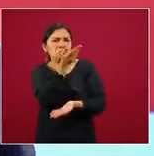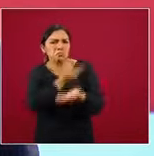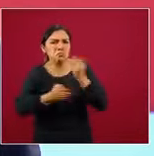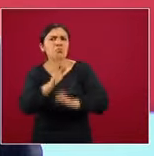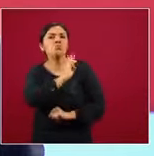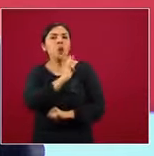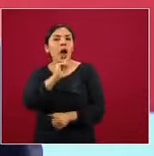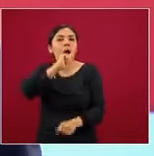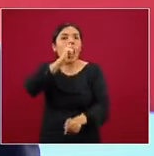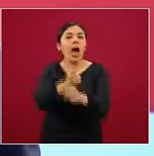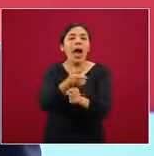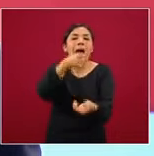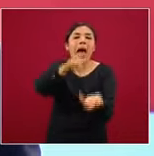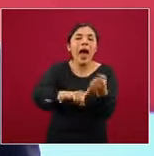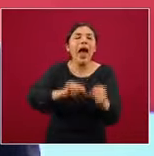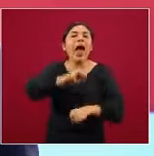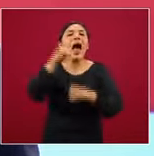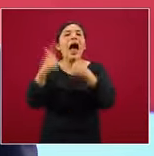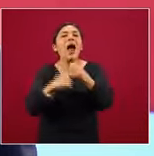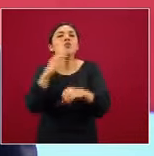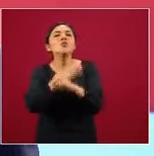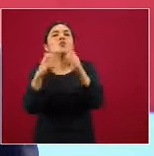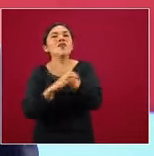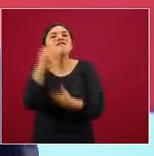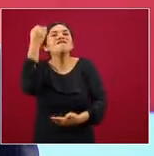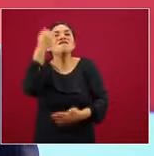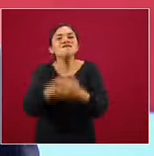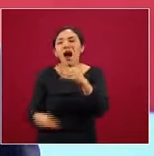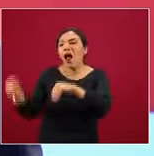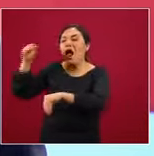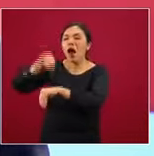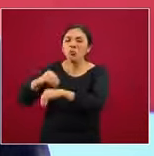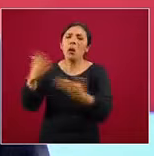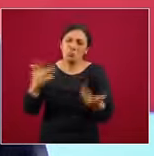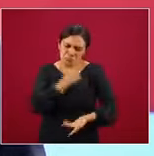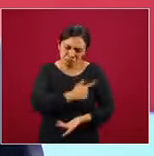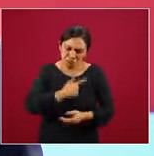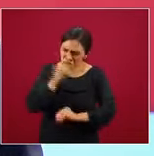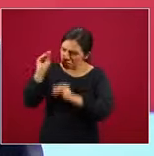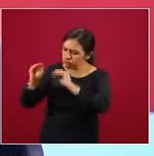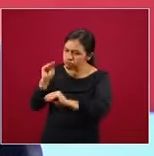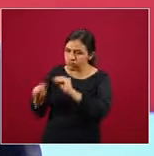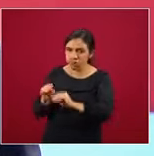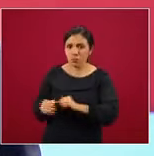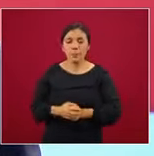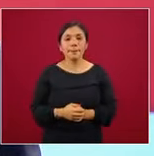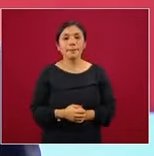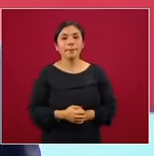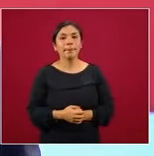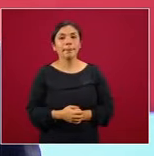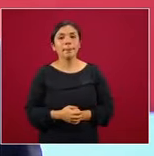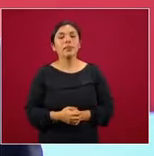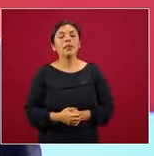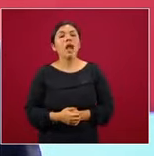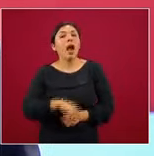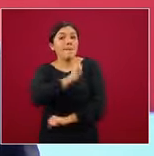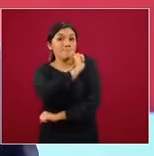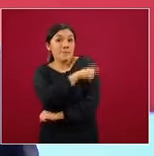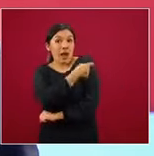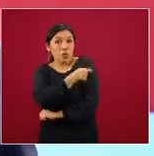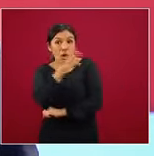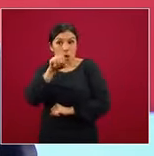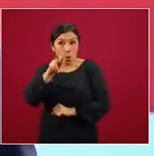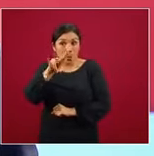podemos descubrir que hay algo que no ha sido considerado y con muchísimo gusto lo incorporamos. Respecto al acceso a vacuna COVID,